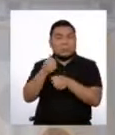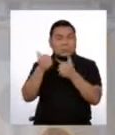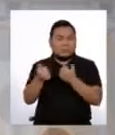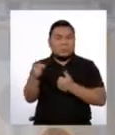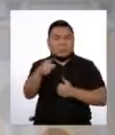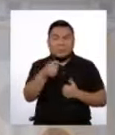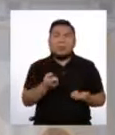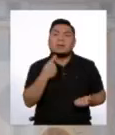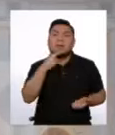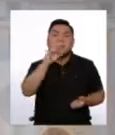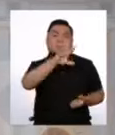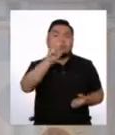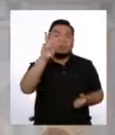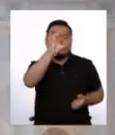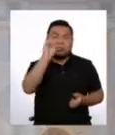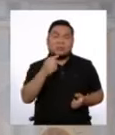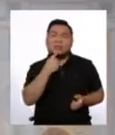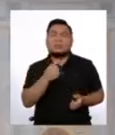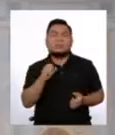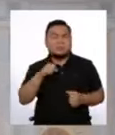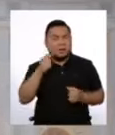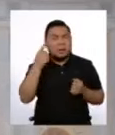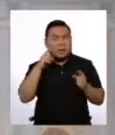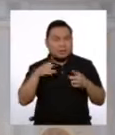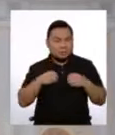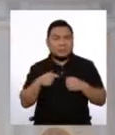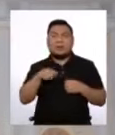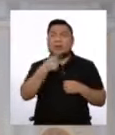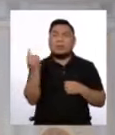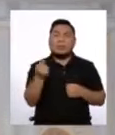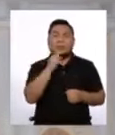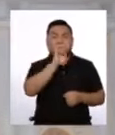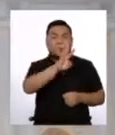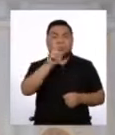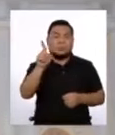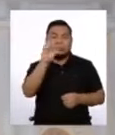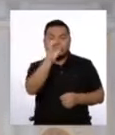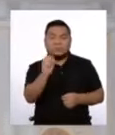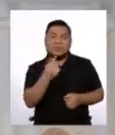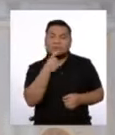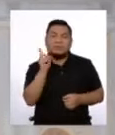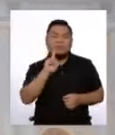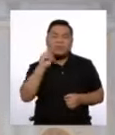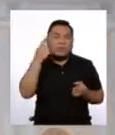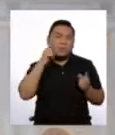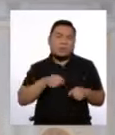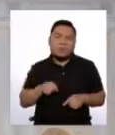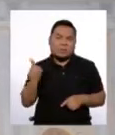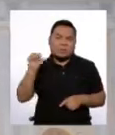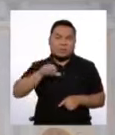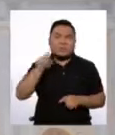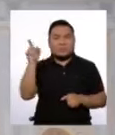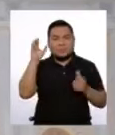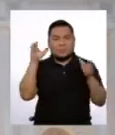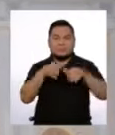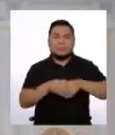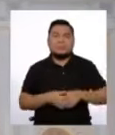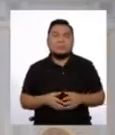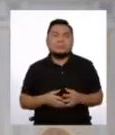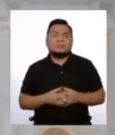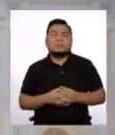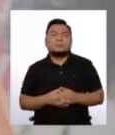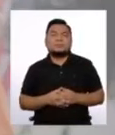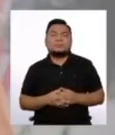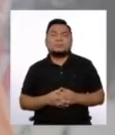el 52% aprueba la gestión, mientras que un 41% no está conforme.